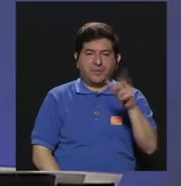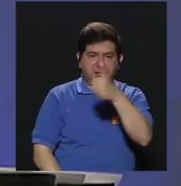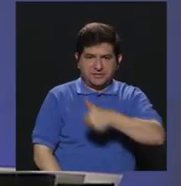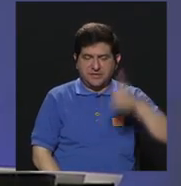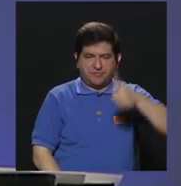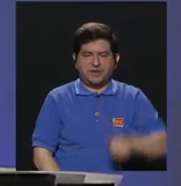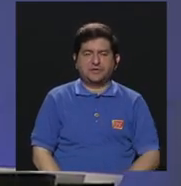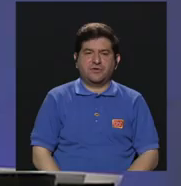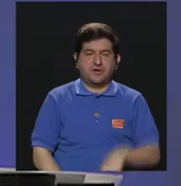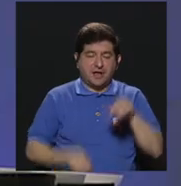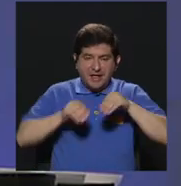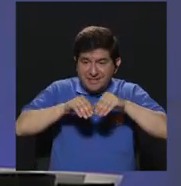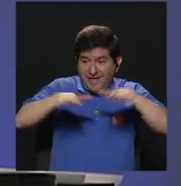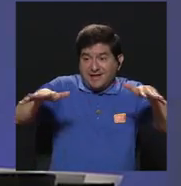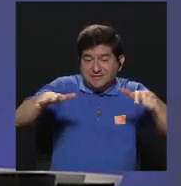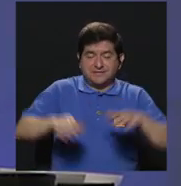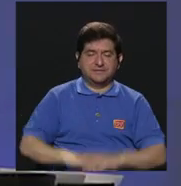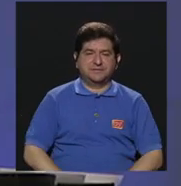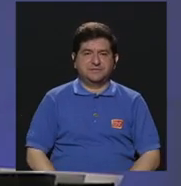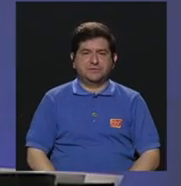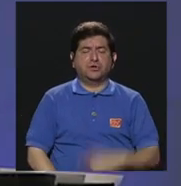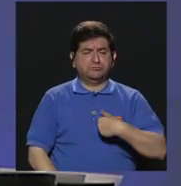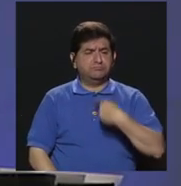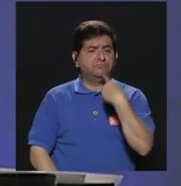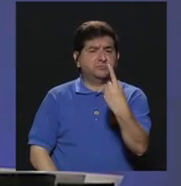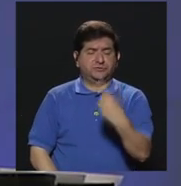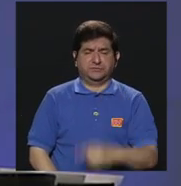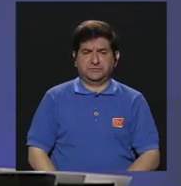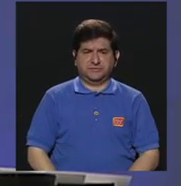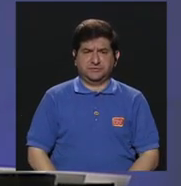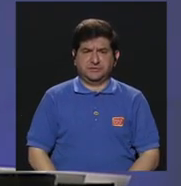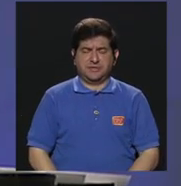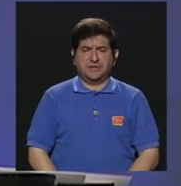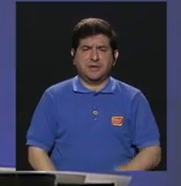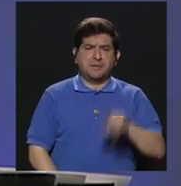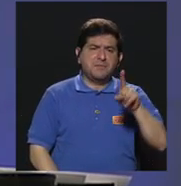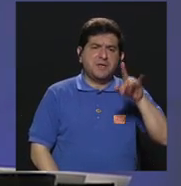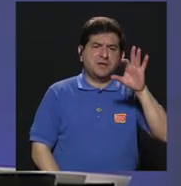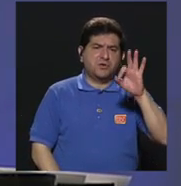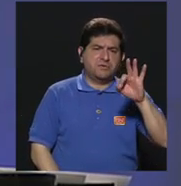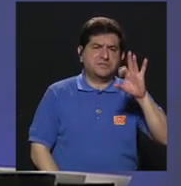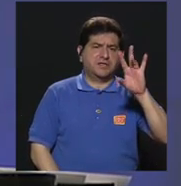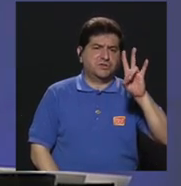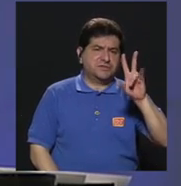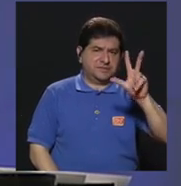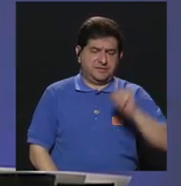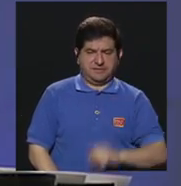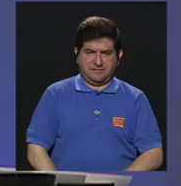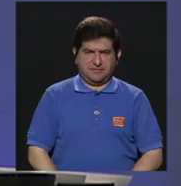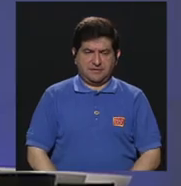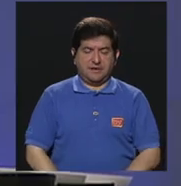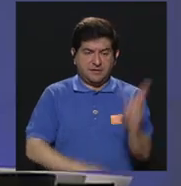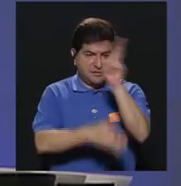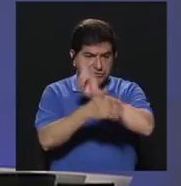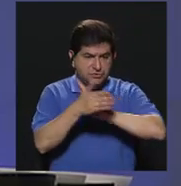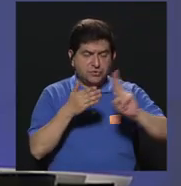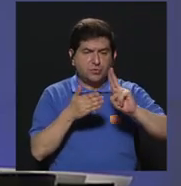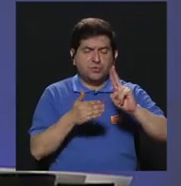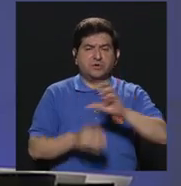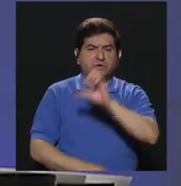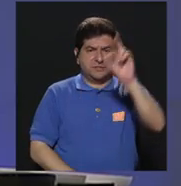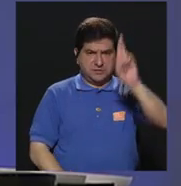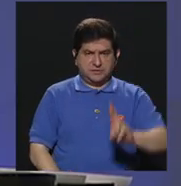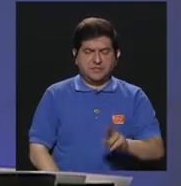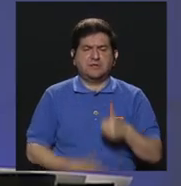de Extensión, por ejemplo, puedo decir desde 1973, la Universidad de Costa Rica